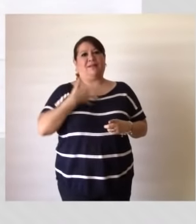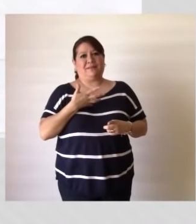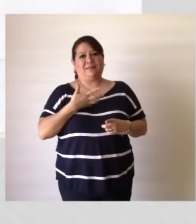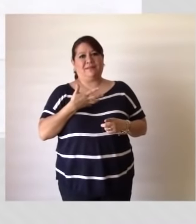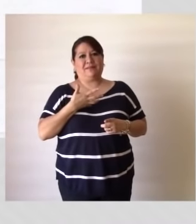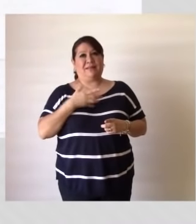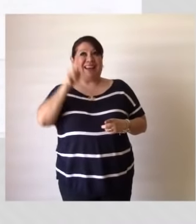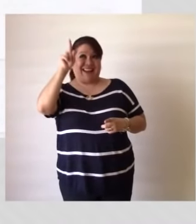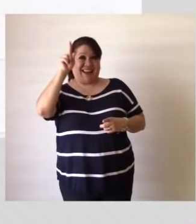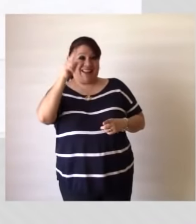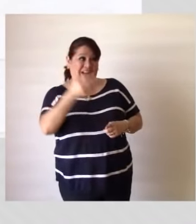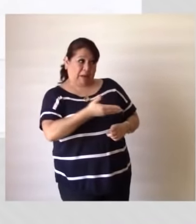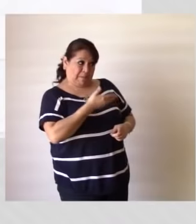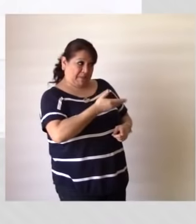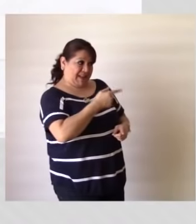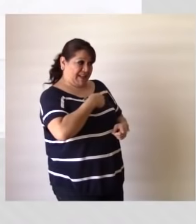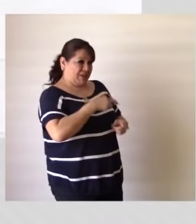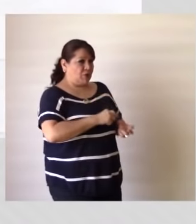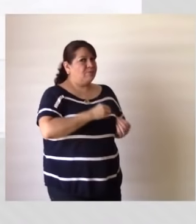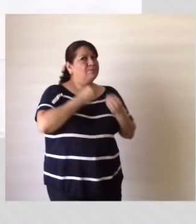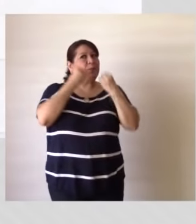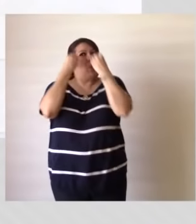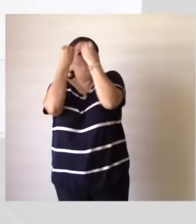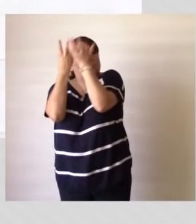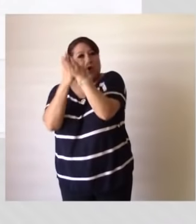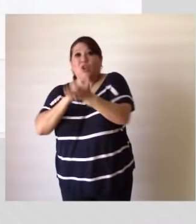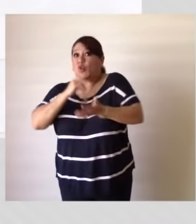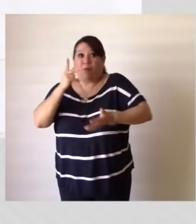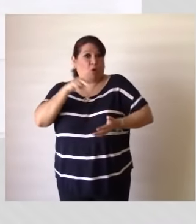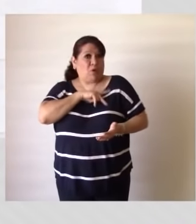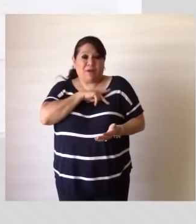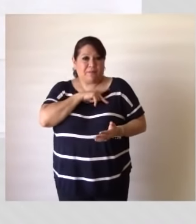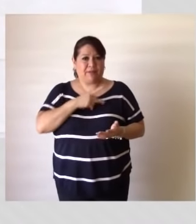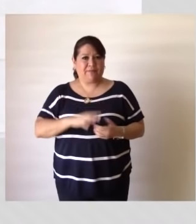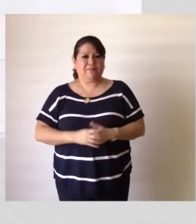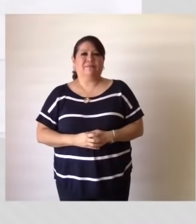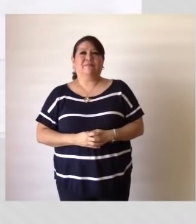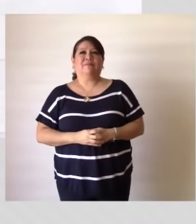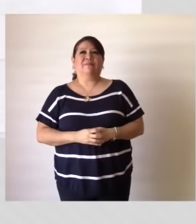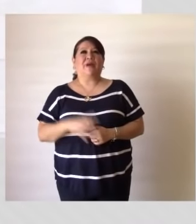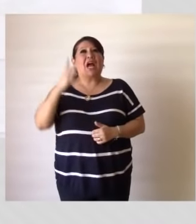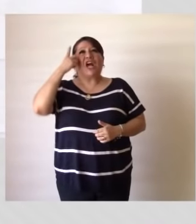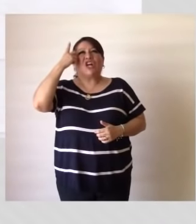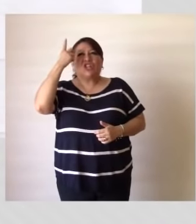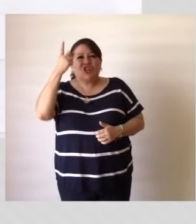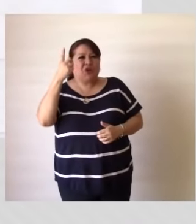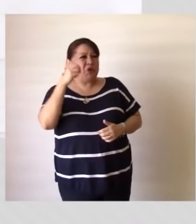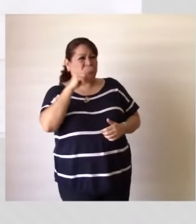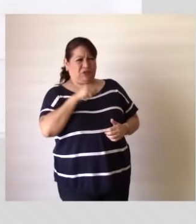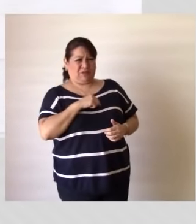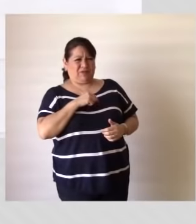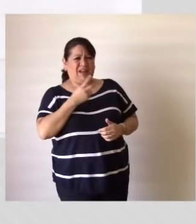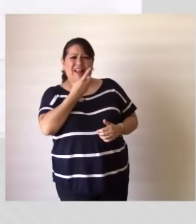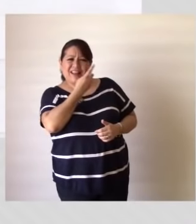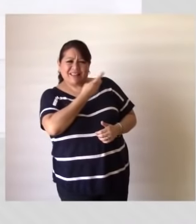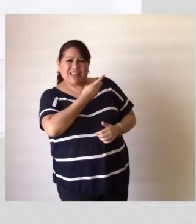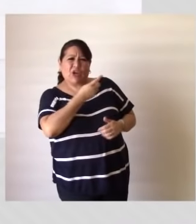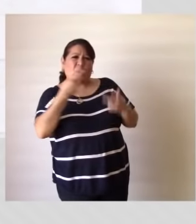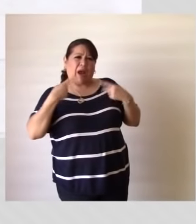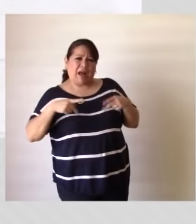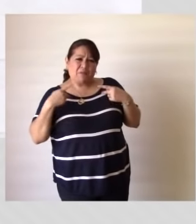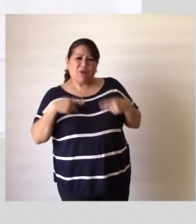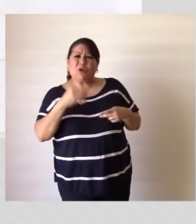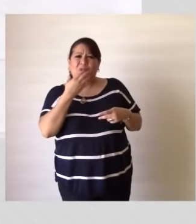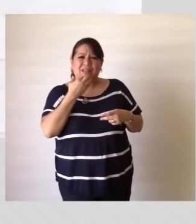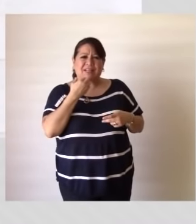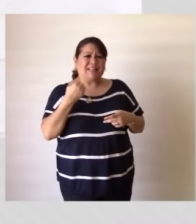dios hablo con el pueblo de israel una vez que lo sacó de egipto y les hablaba de la tierra prometida siempre se